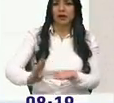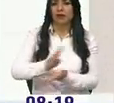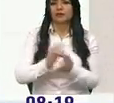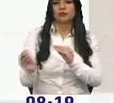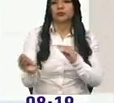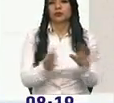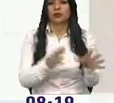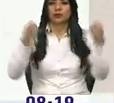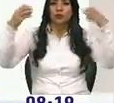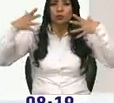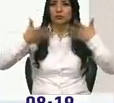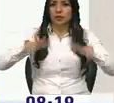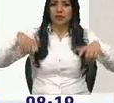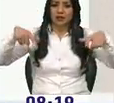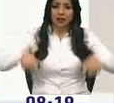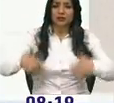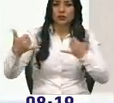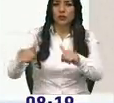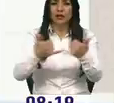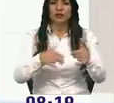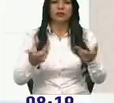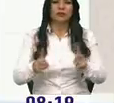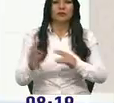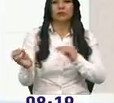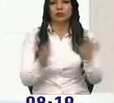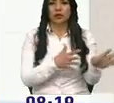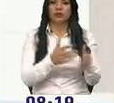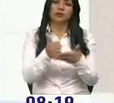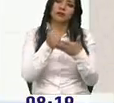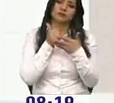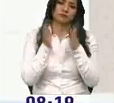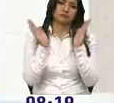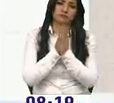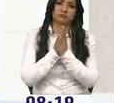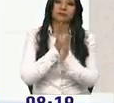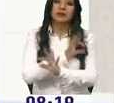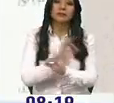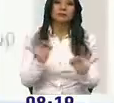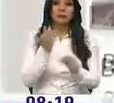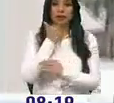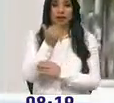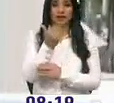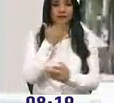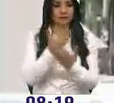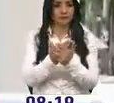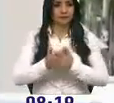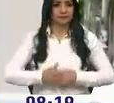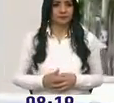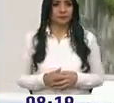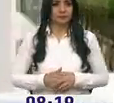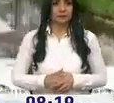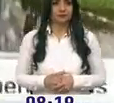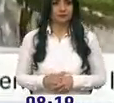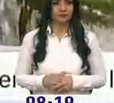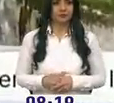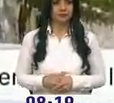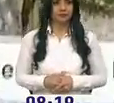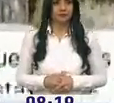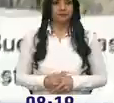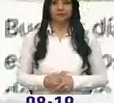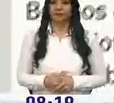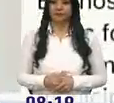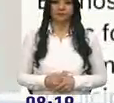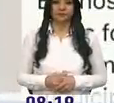no hay luz en las canchas, los juegos infantiles están abandonados. Ayúdenos por lo menos a limpiar esto. Gracias. Ven. Qué desgracia,